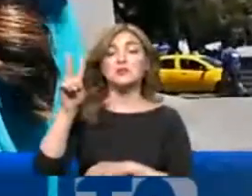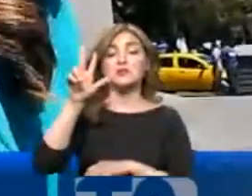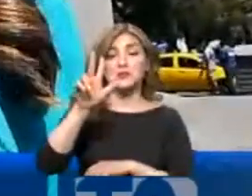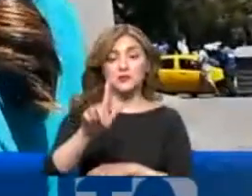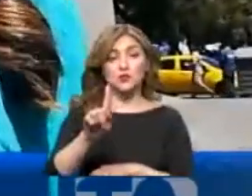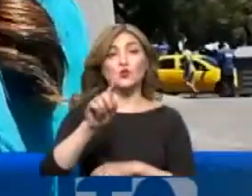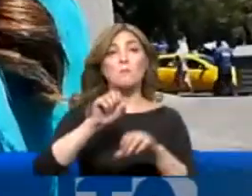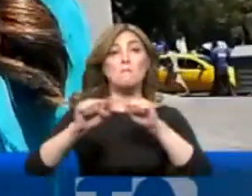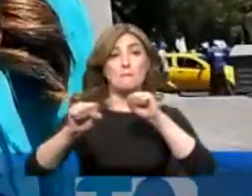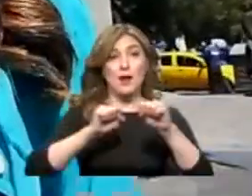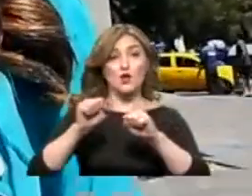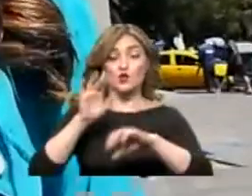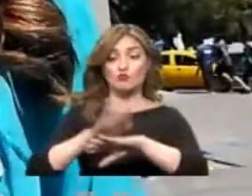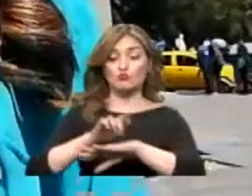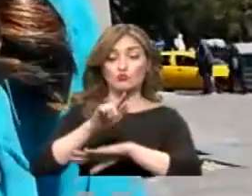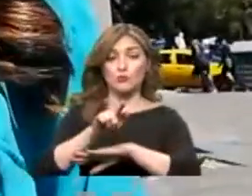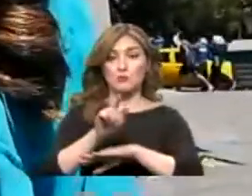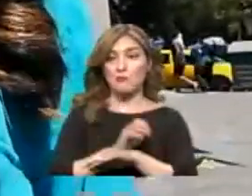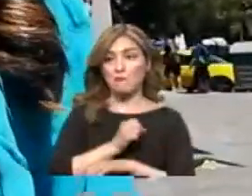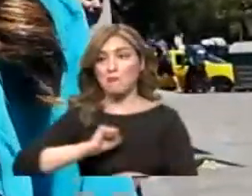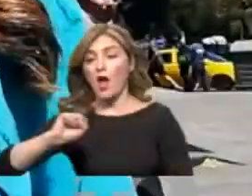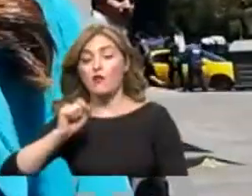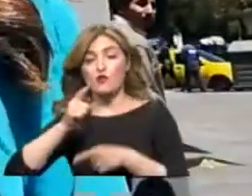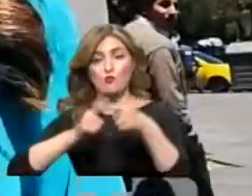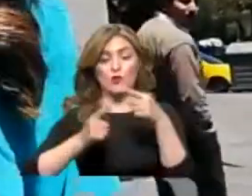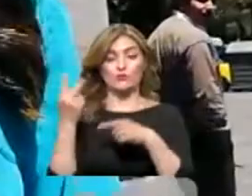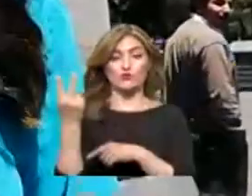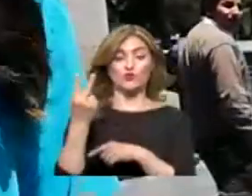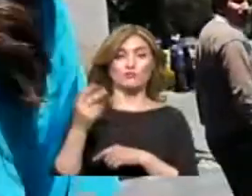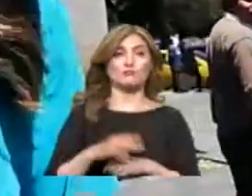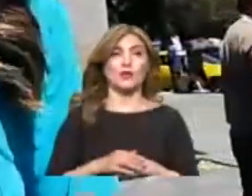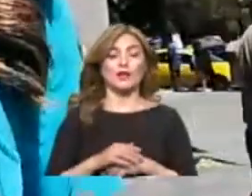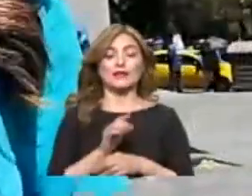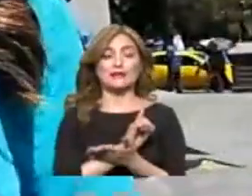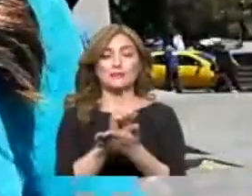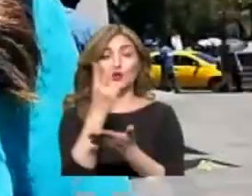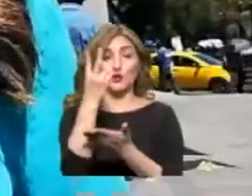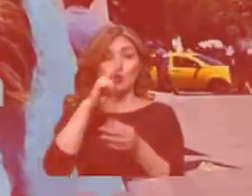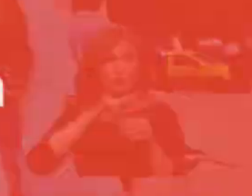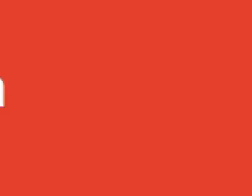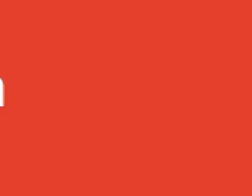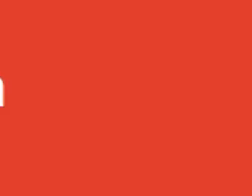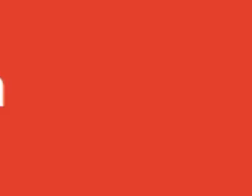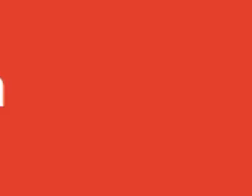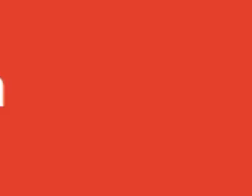de salida del país y la presentación periódica 2 veces por semana ante un juez.